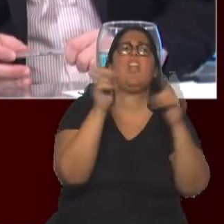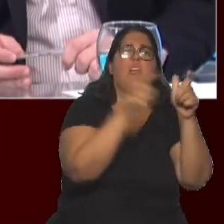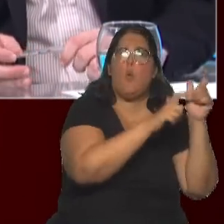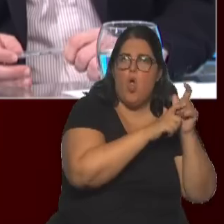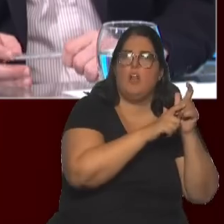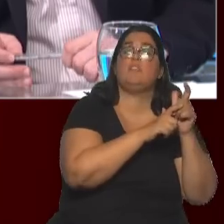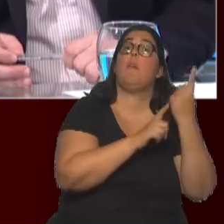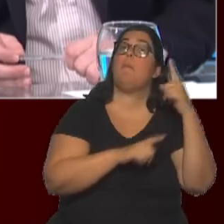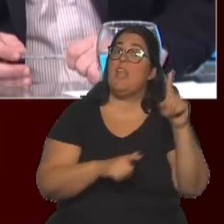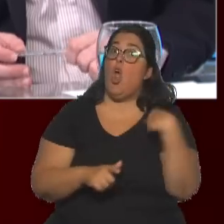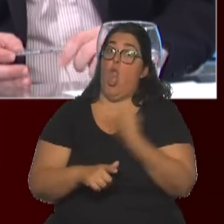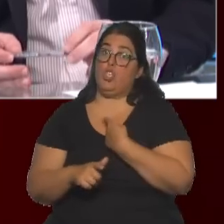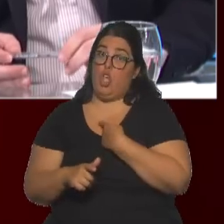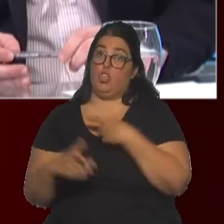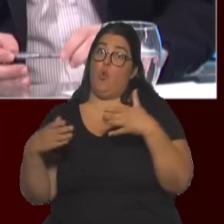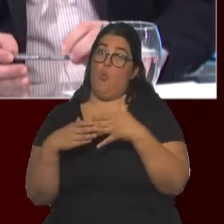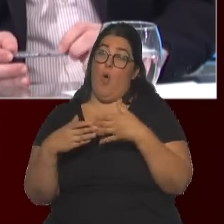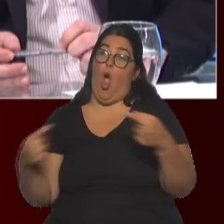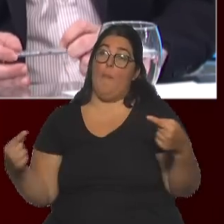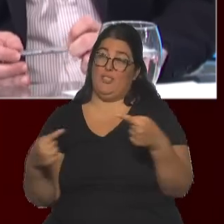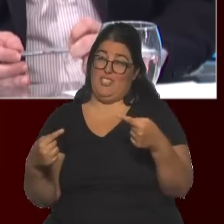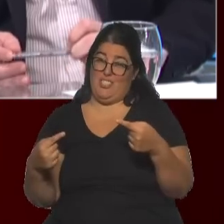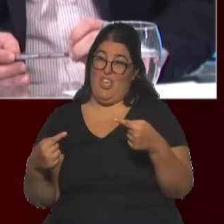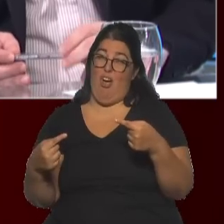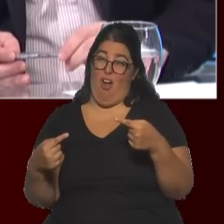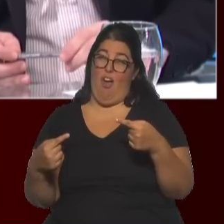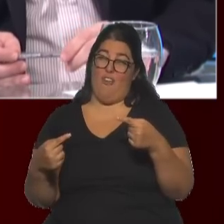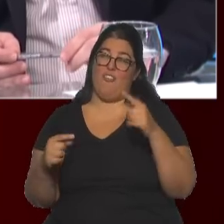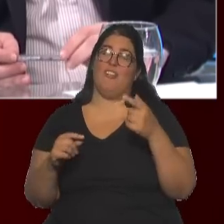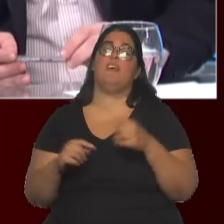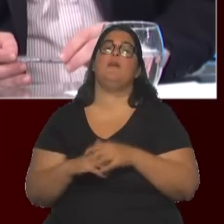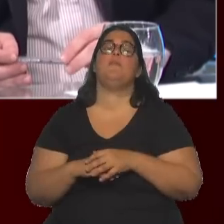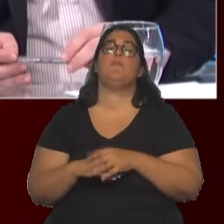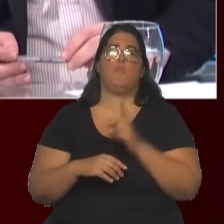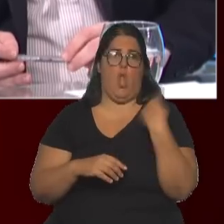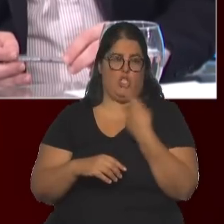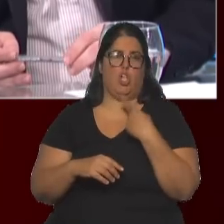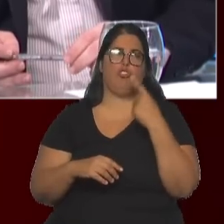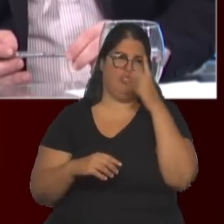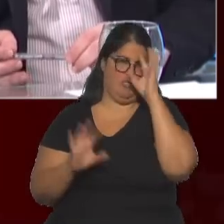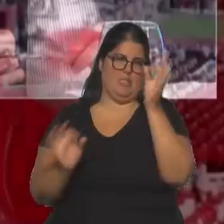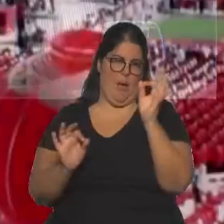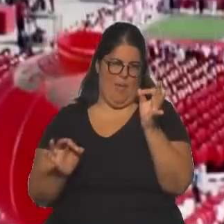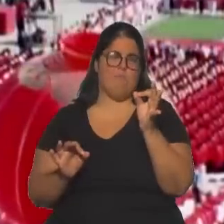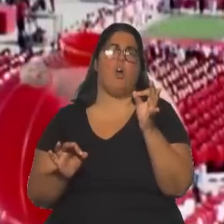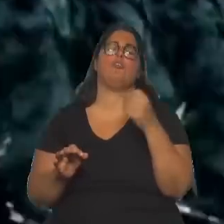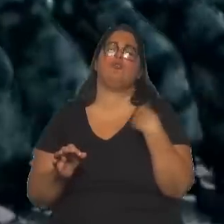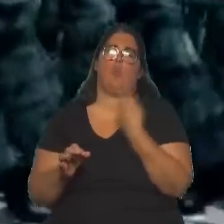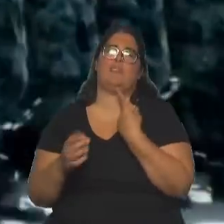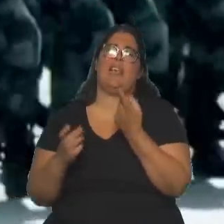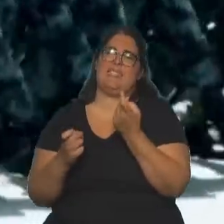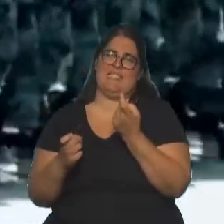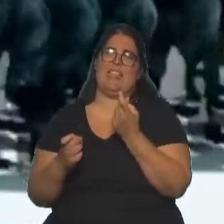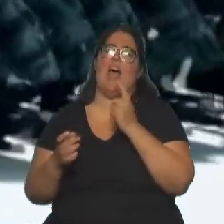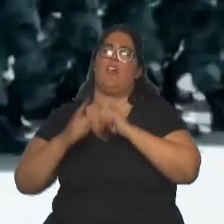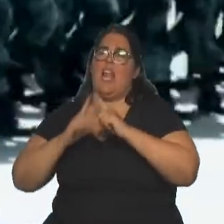nosotros que somos la oposición, que somos la alternancia, somos conscientes de la necesidad de tener